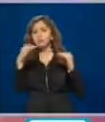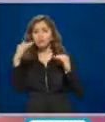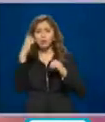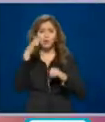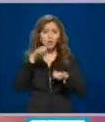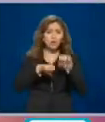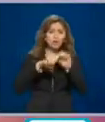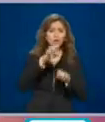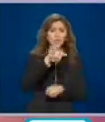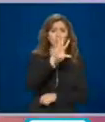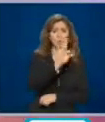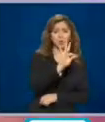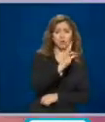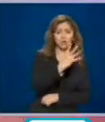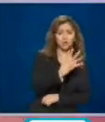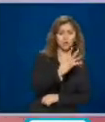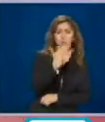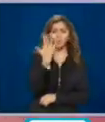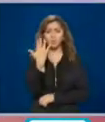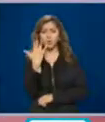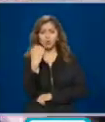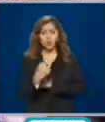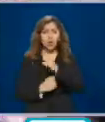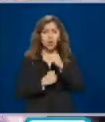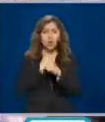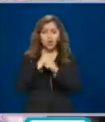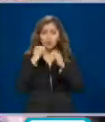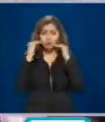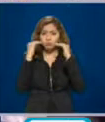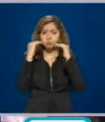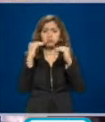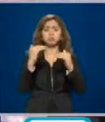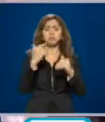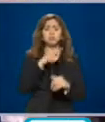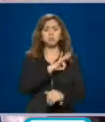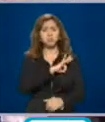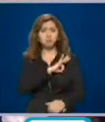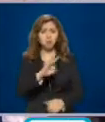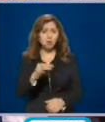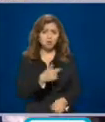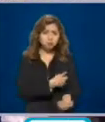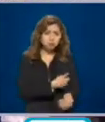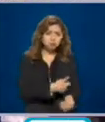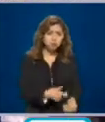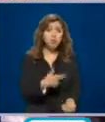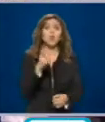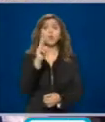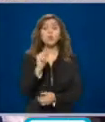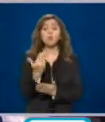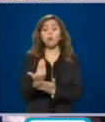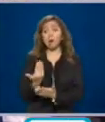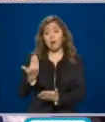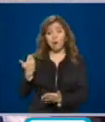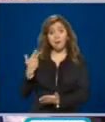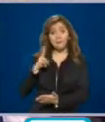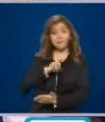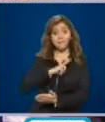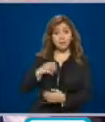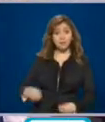45, 50 años como máximo, es lo más recomendable. Tengo, sobre todo, buena salud, que no haya antecedentes en mi vida